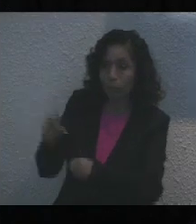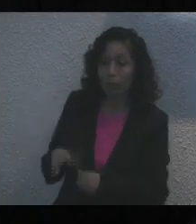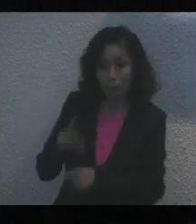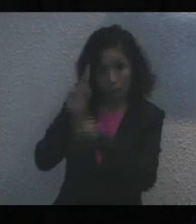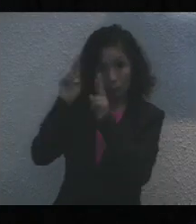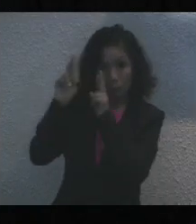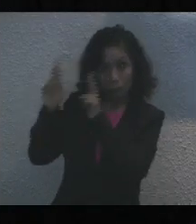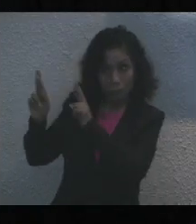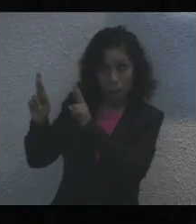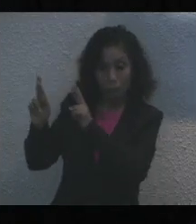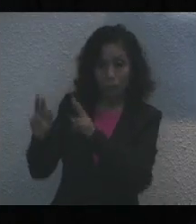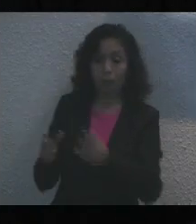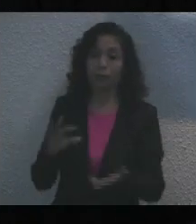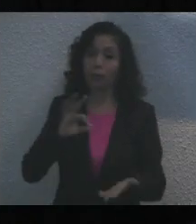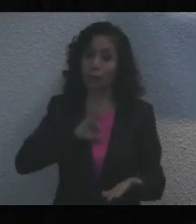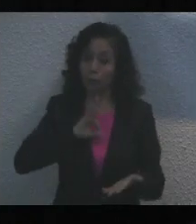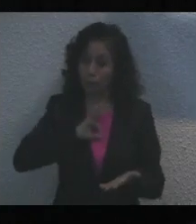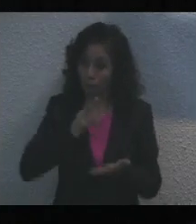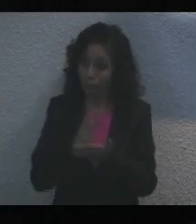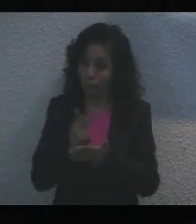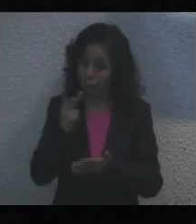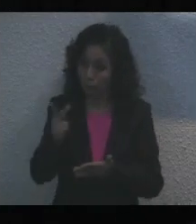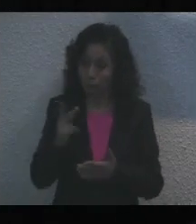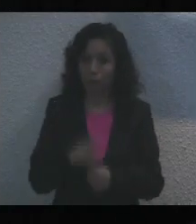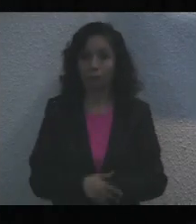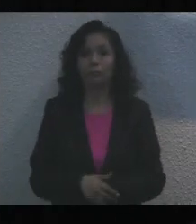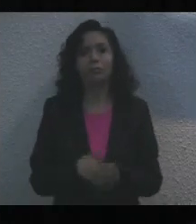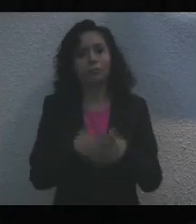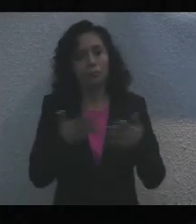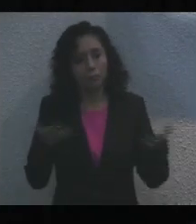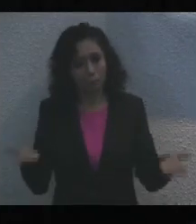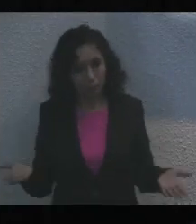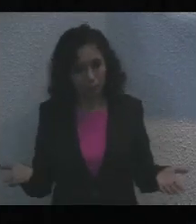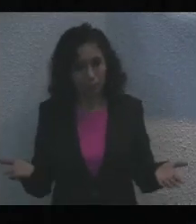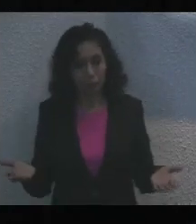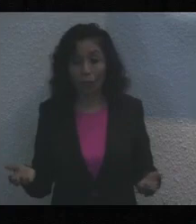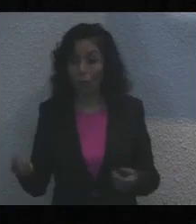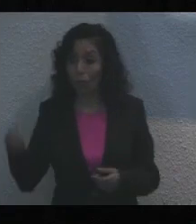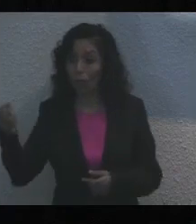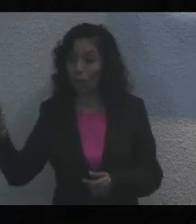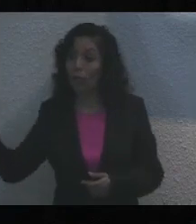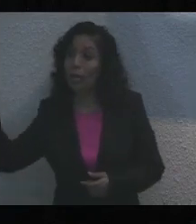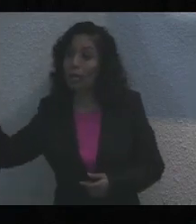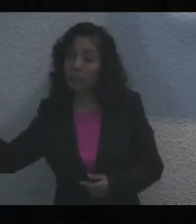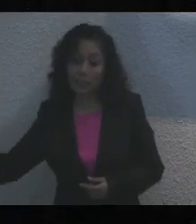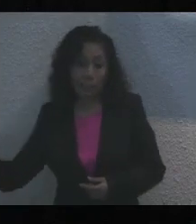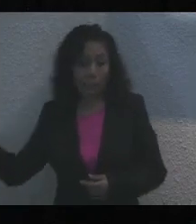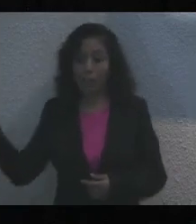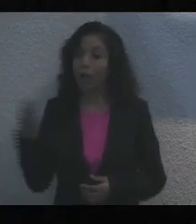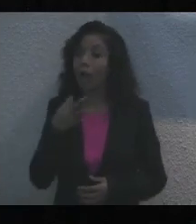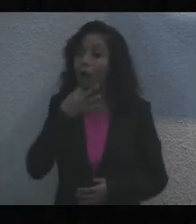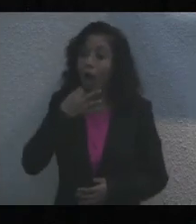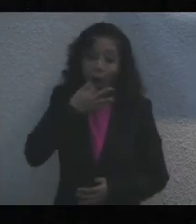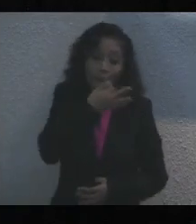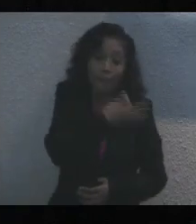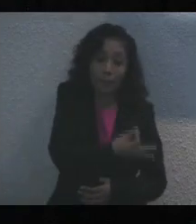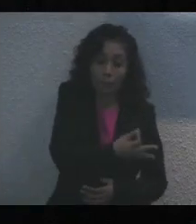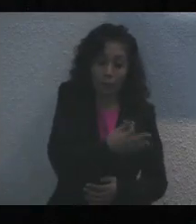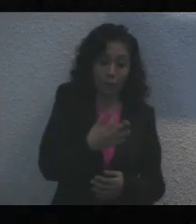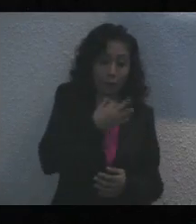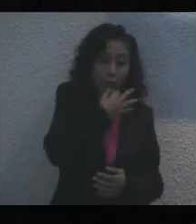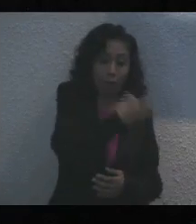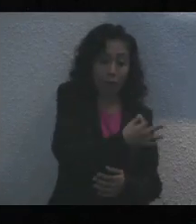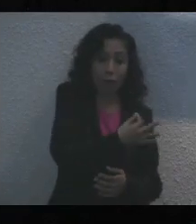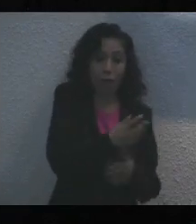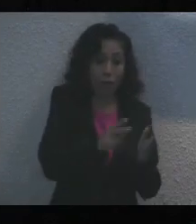digna del reconocimiento. Así, se hará saber al Consejo de Evaluación, aportando